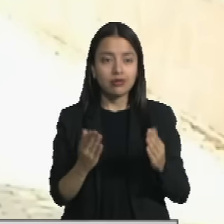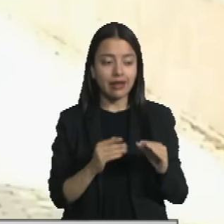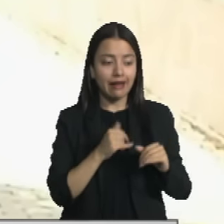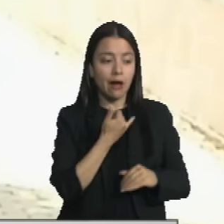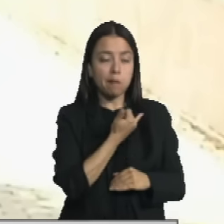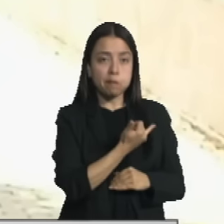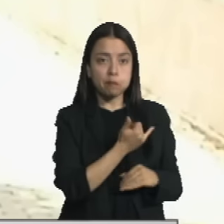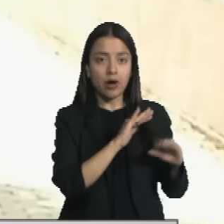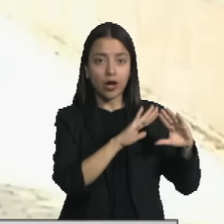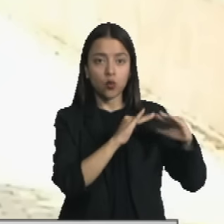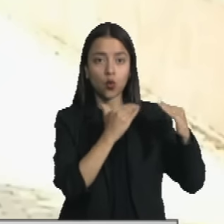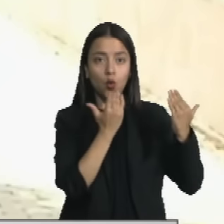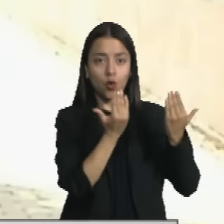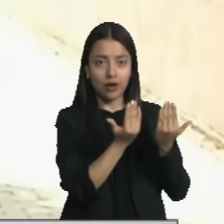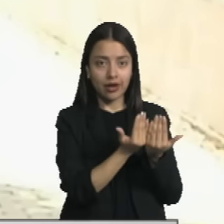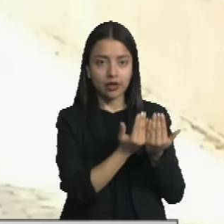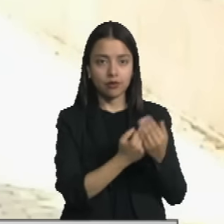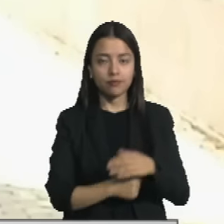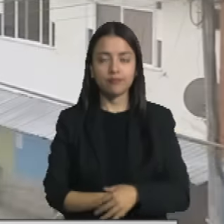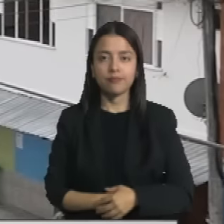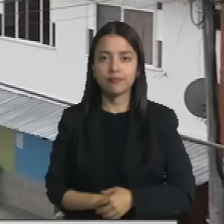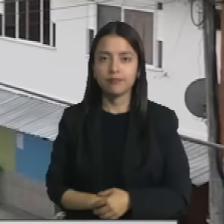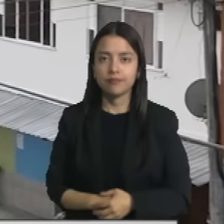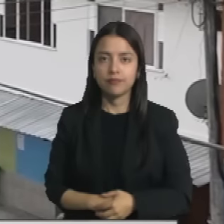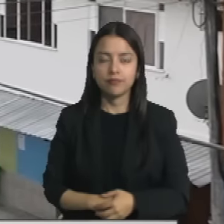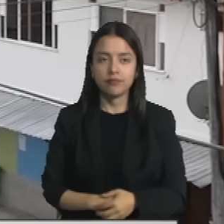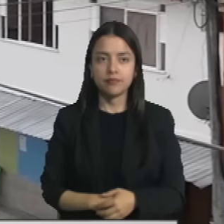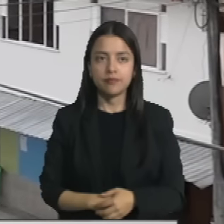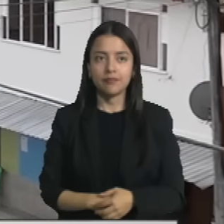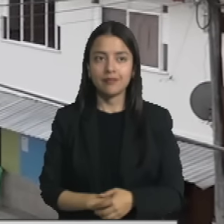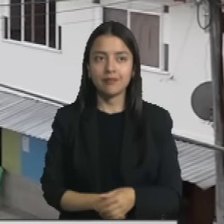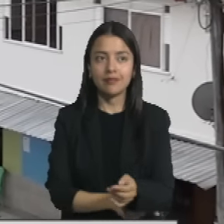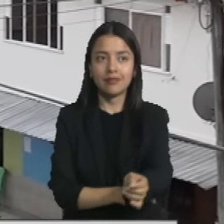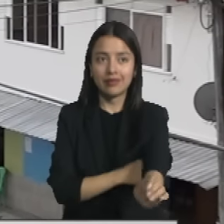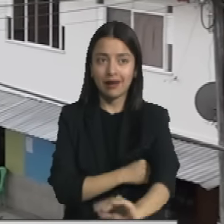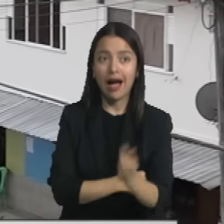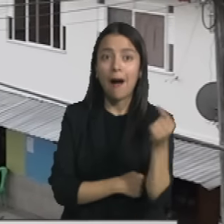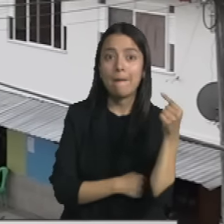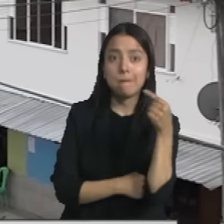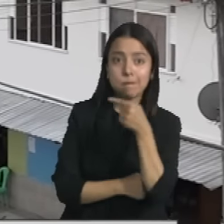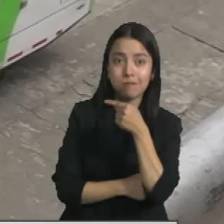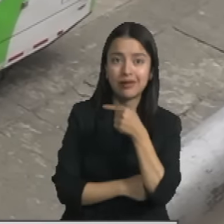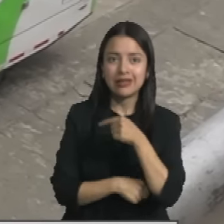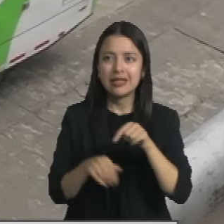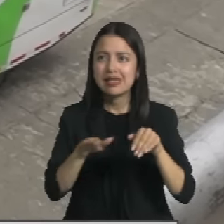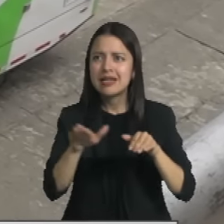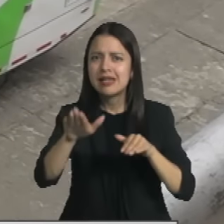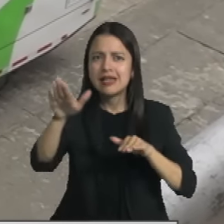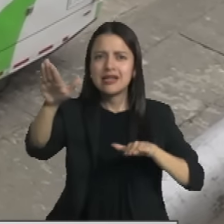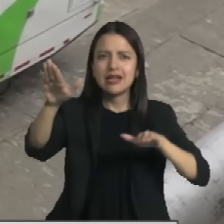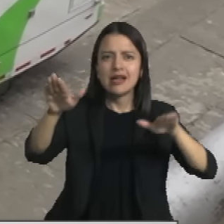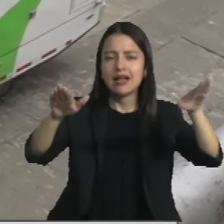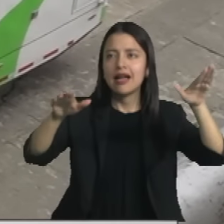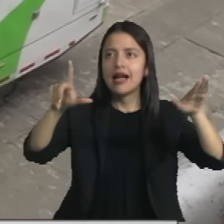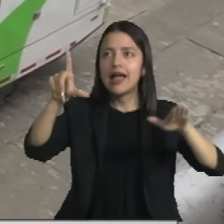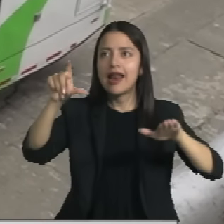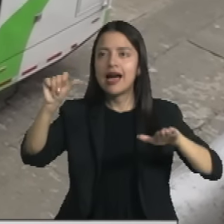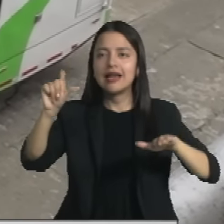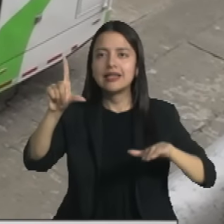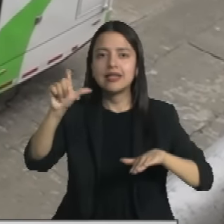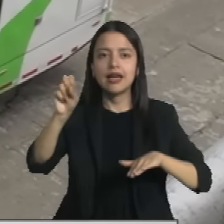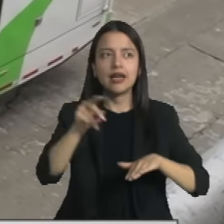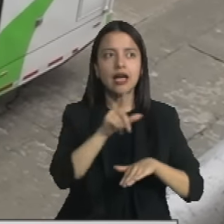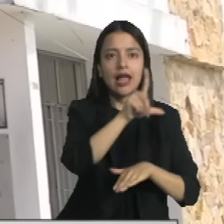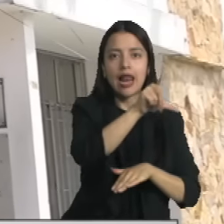El mandatario habló del panorama. El enfrentamiento fue reportado en las veredas La Llana y La Coposa de Valdivia en